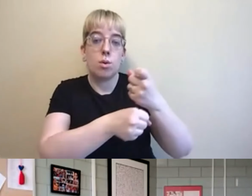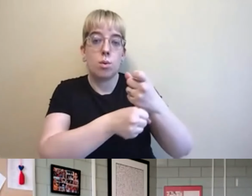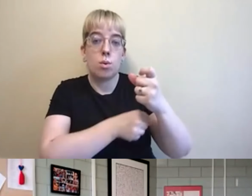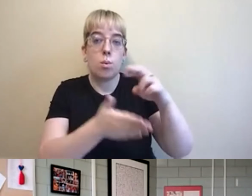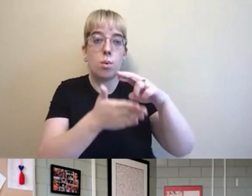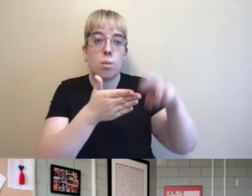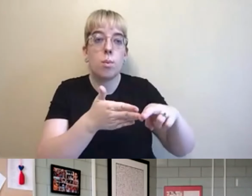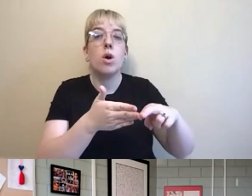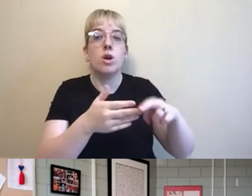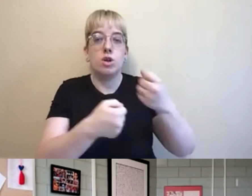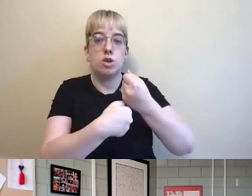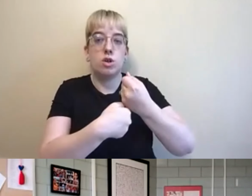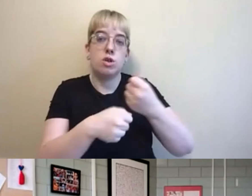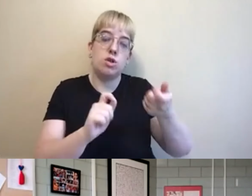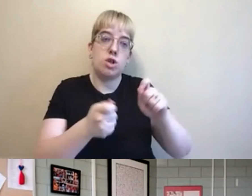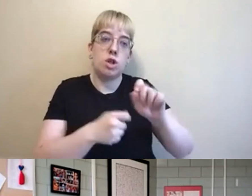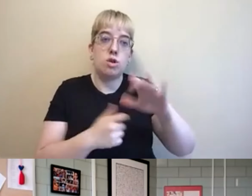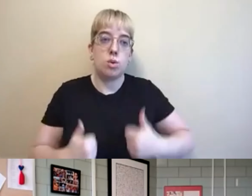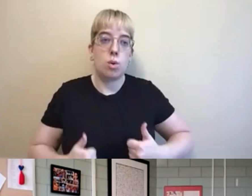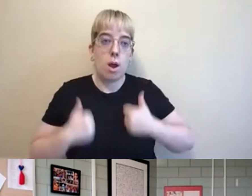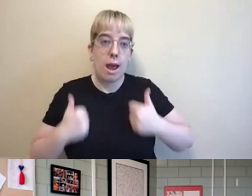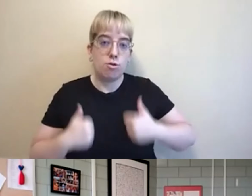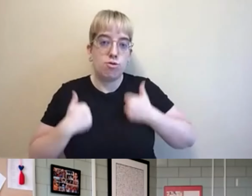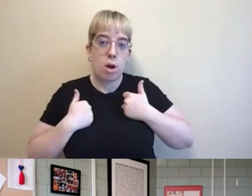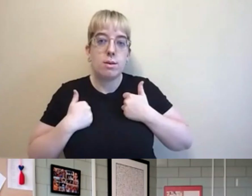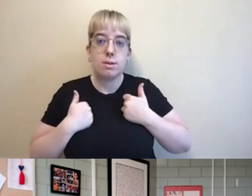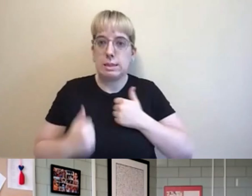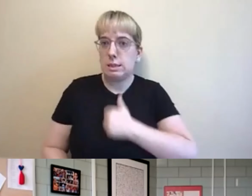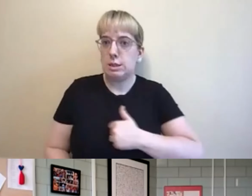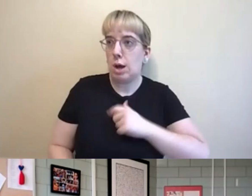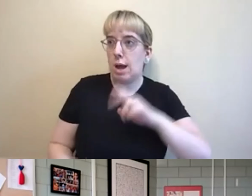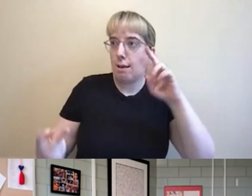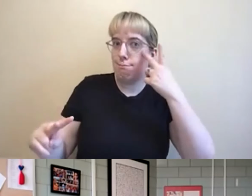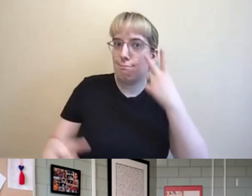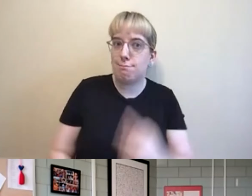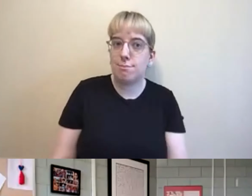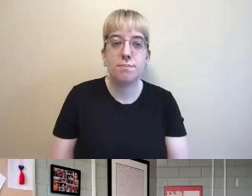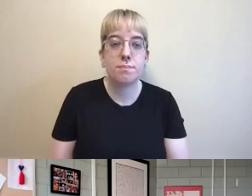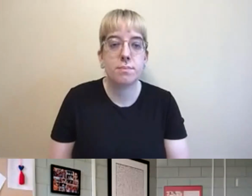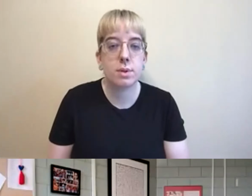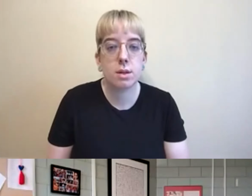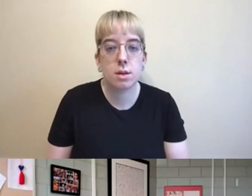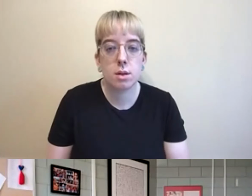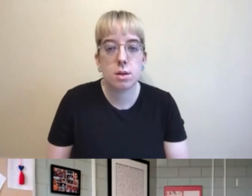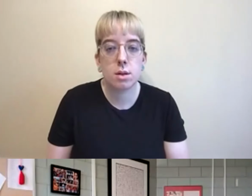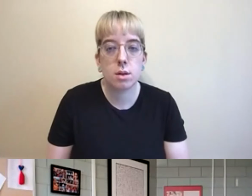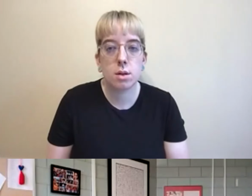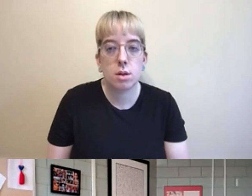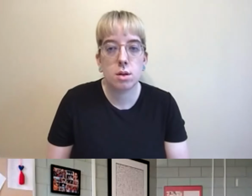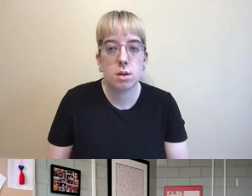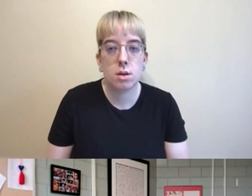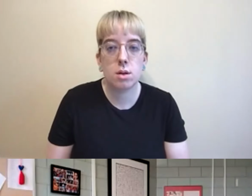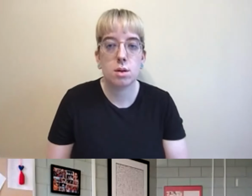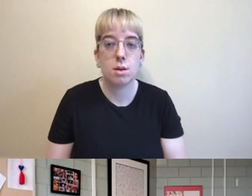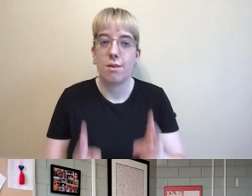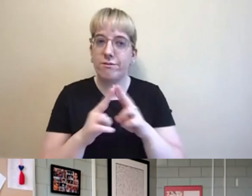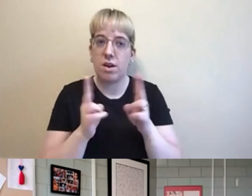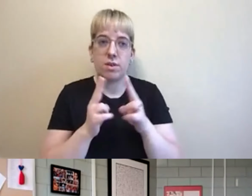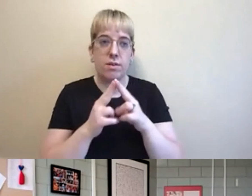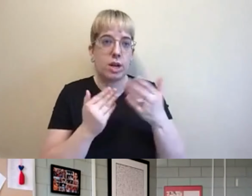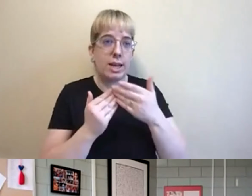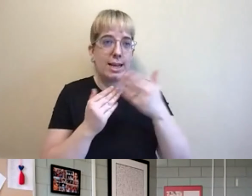organización en la dirección que se puede cambiar. Perdón, no entendí bien la pregunta. Es lo que está diciendo.